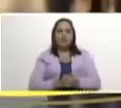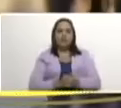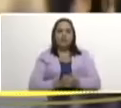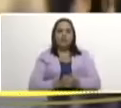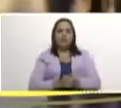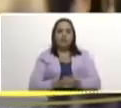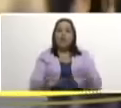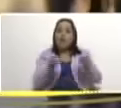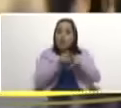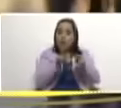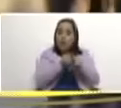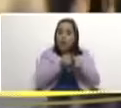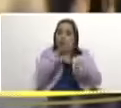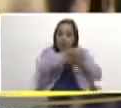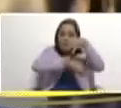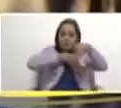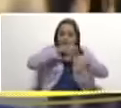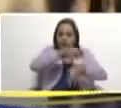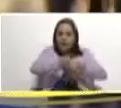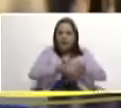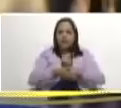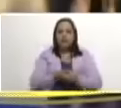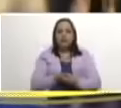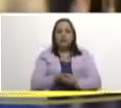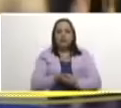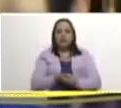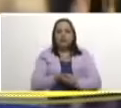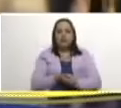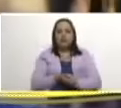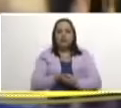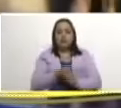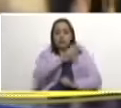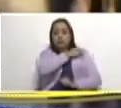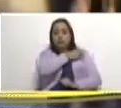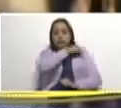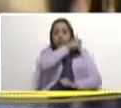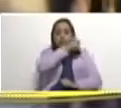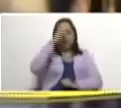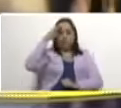Como bien lo describía el mayor general